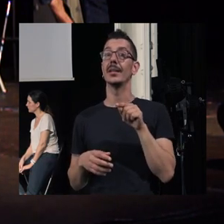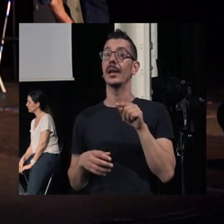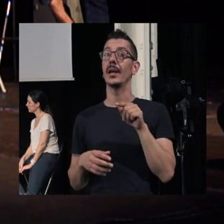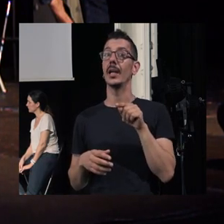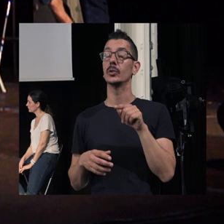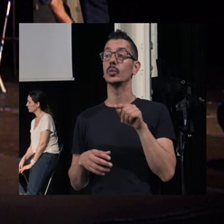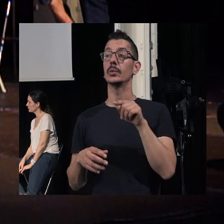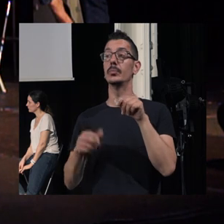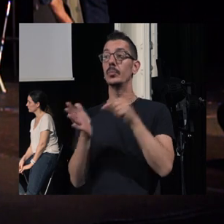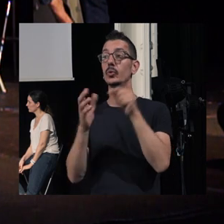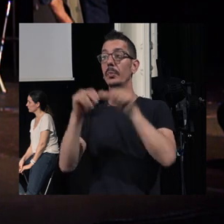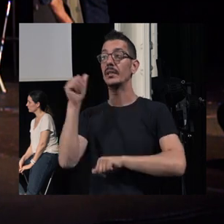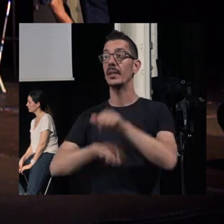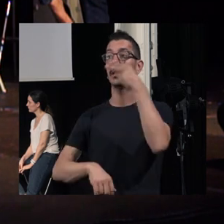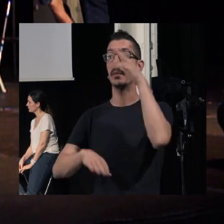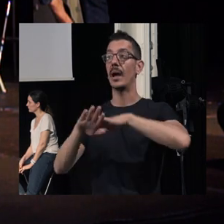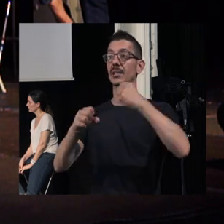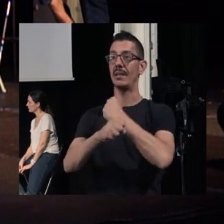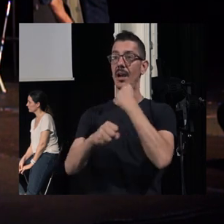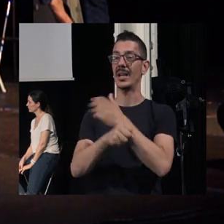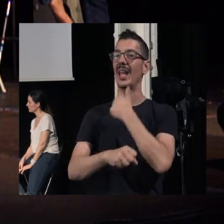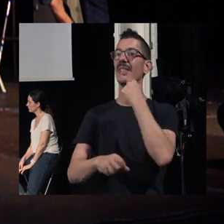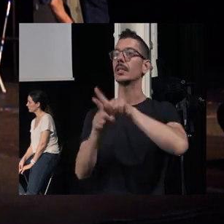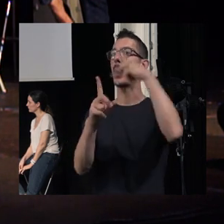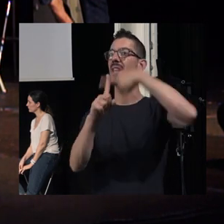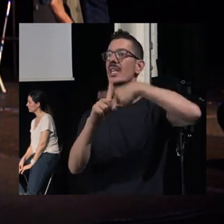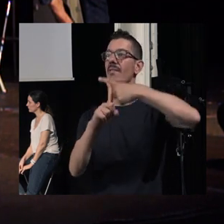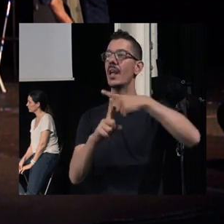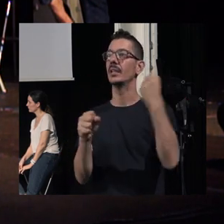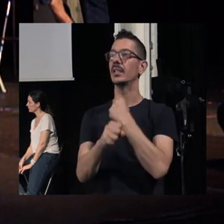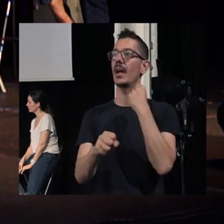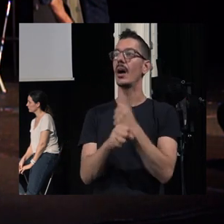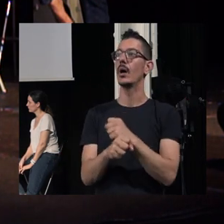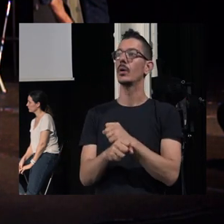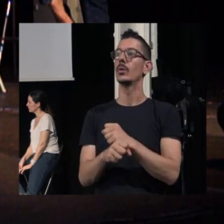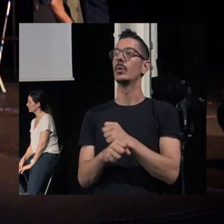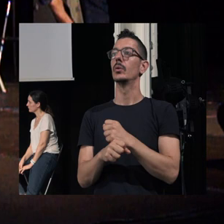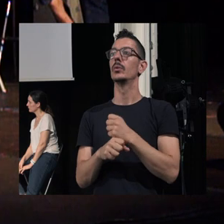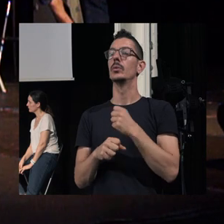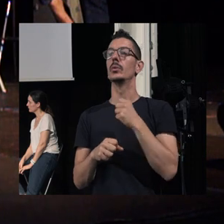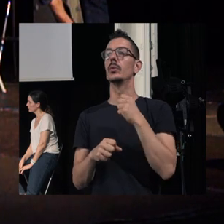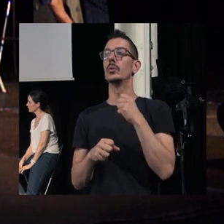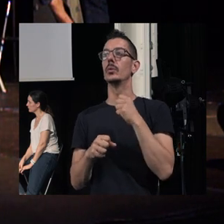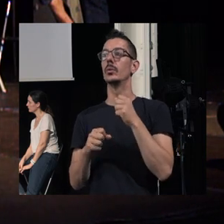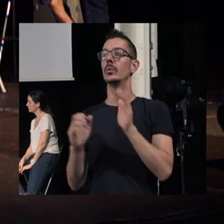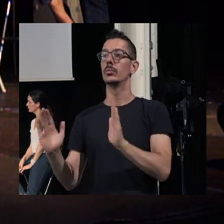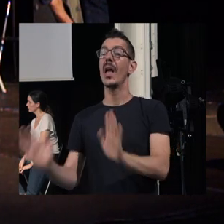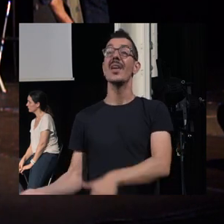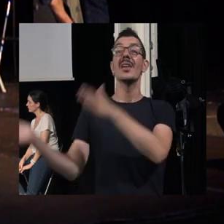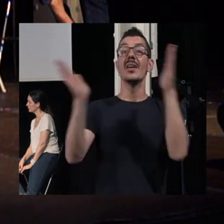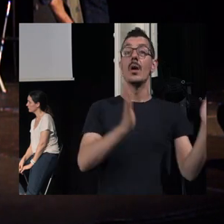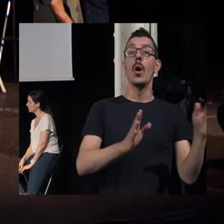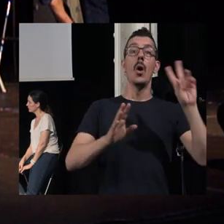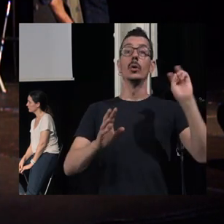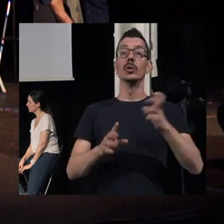empezar a trabajar con eso a nivel de trabajo súper directo. Y luego creo que tenemos un grave